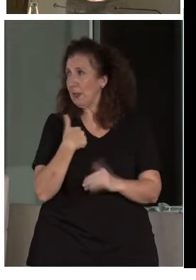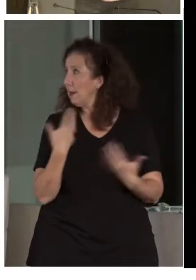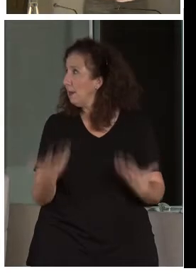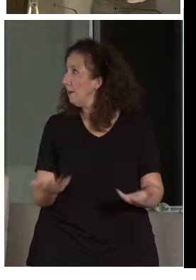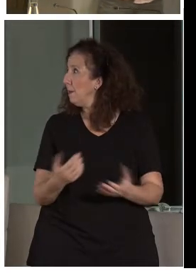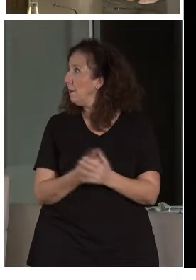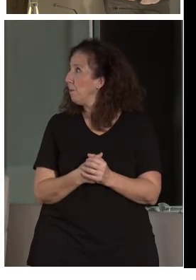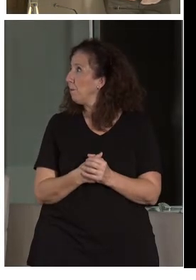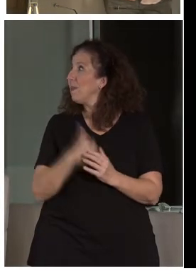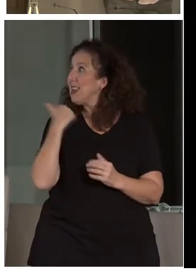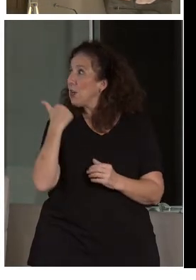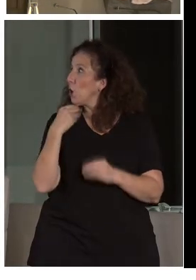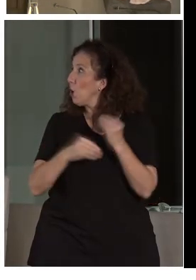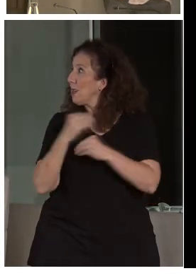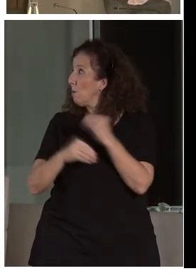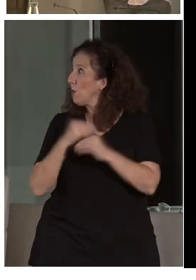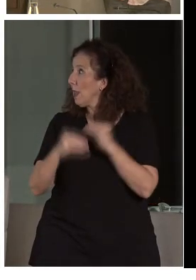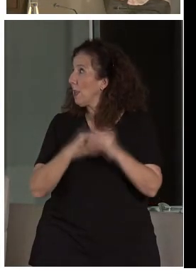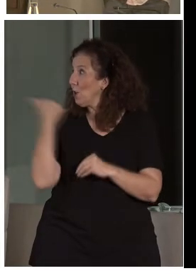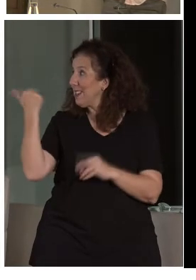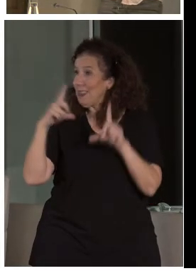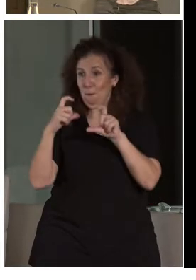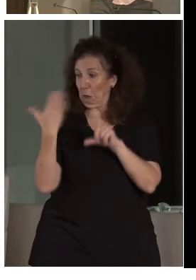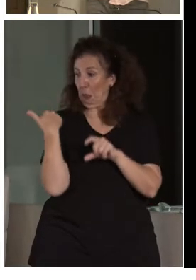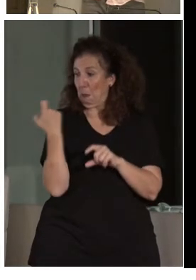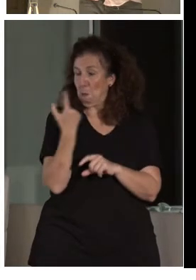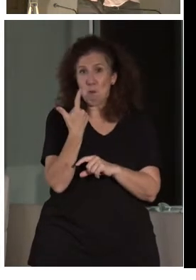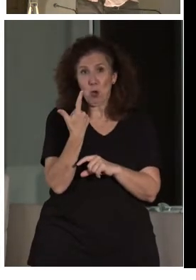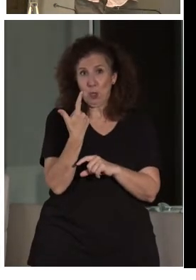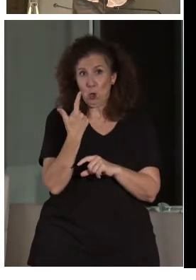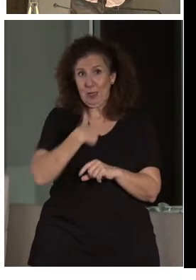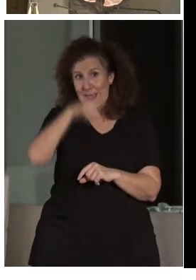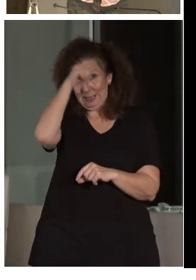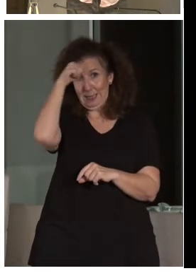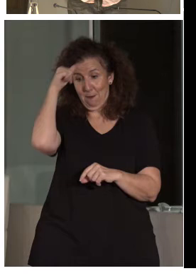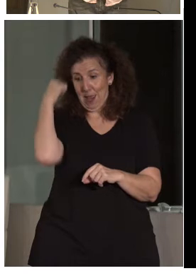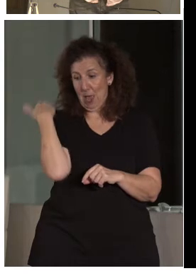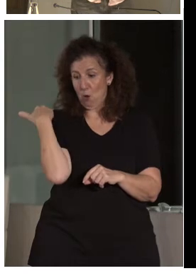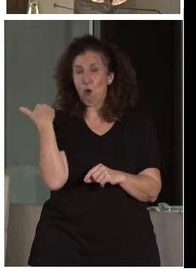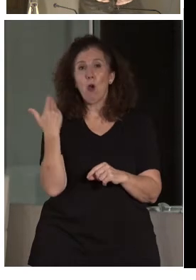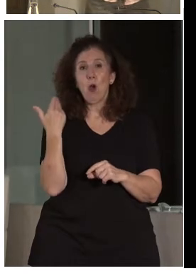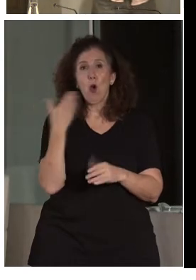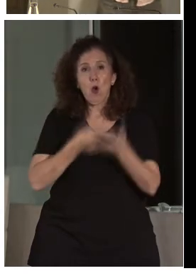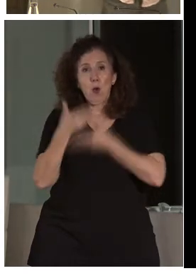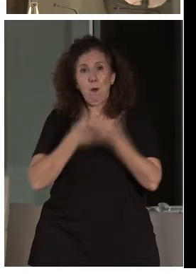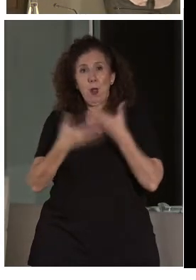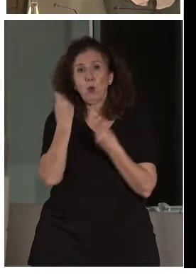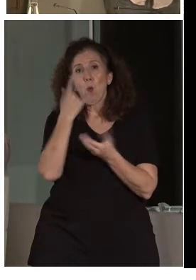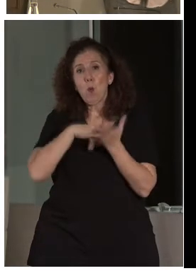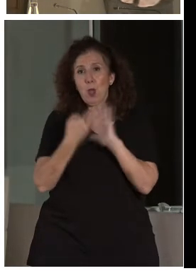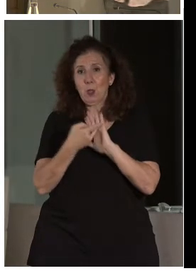Y es lo que hemos estado haciendo este año. Esta foto es muy reciente. Esta foto es de este verano, que hemos estado colaborando con un proyecto de la Cruz